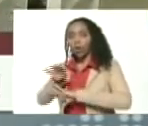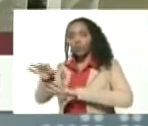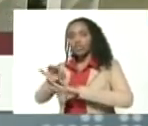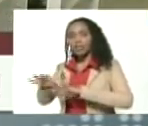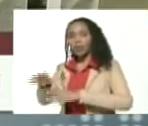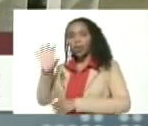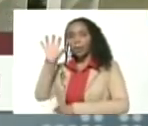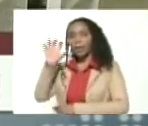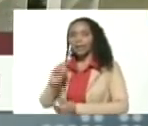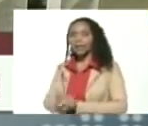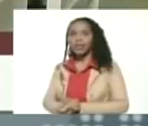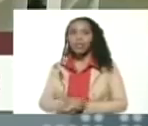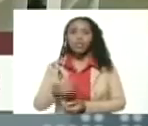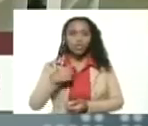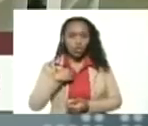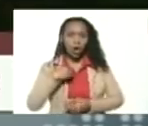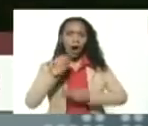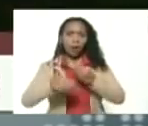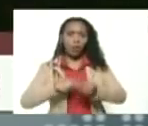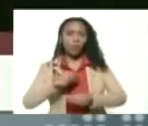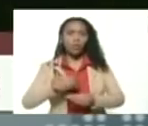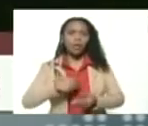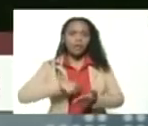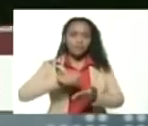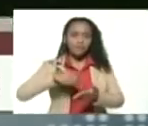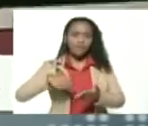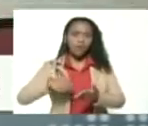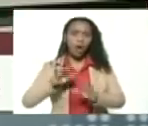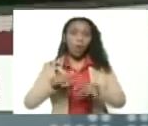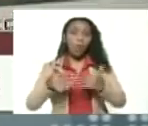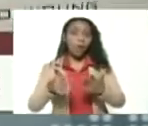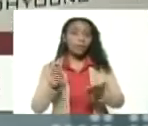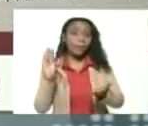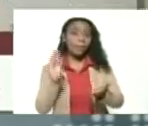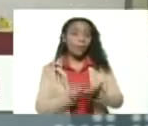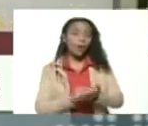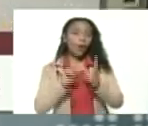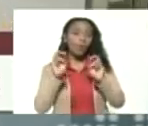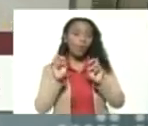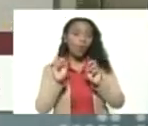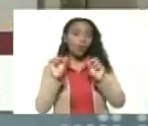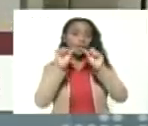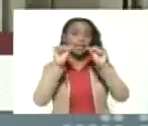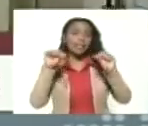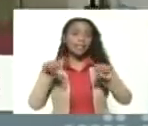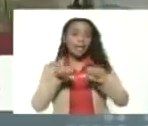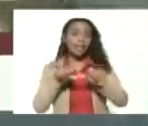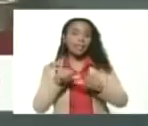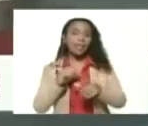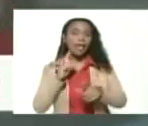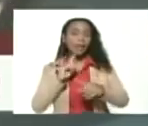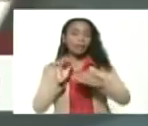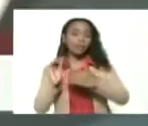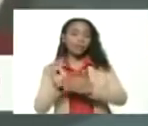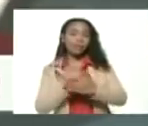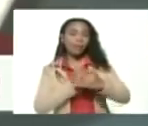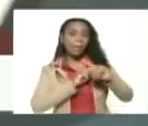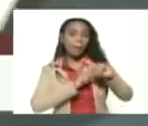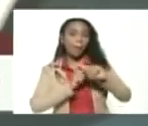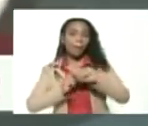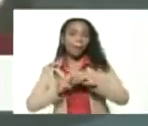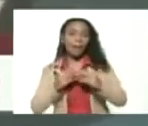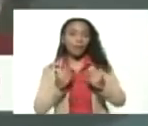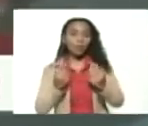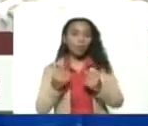país. Bueno, procedo a firmar el decreto por el cual se implementa el nuevo sistema de captación de tributos y recursos para